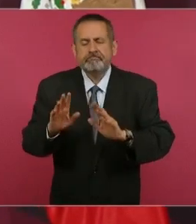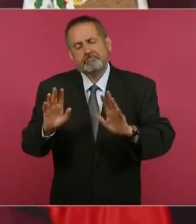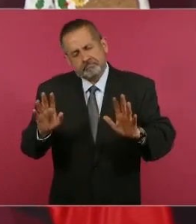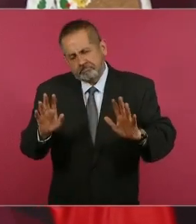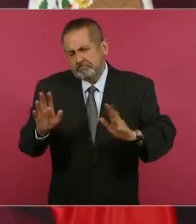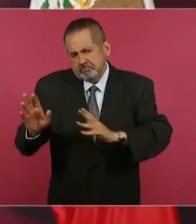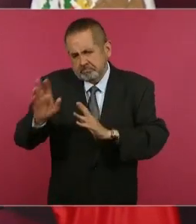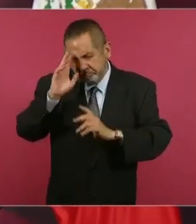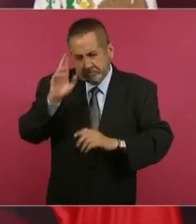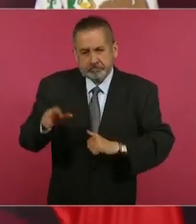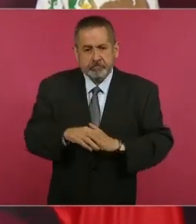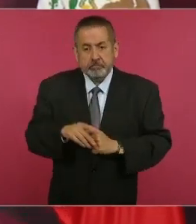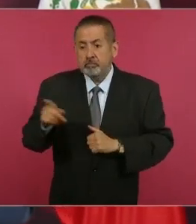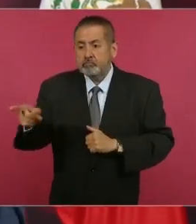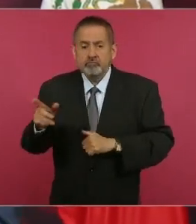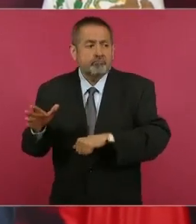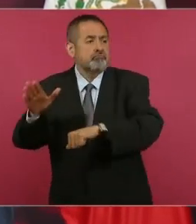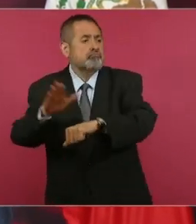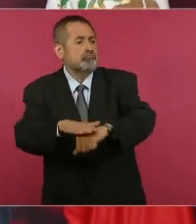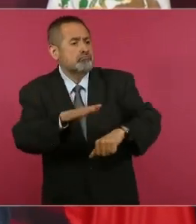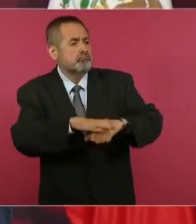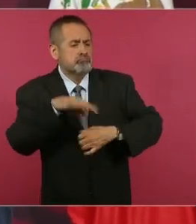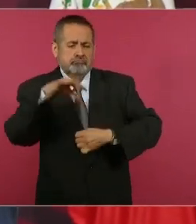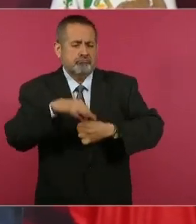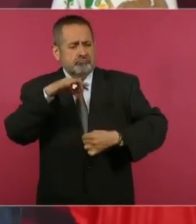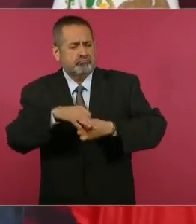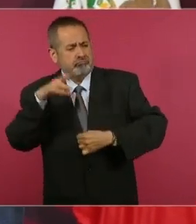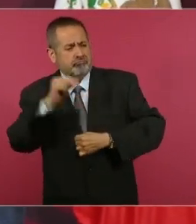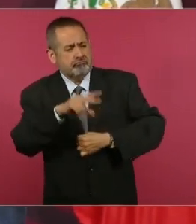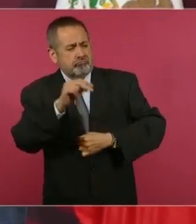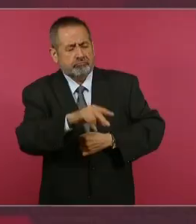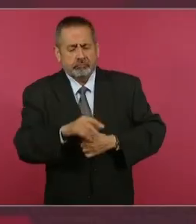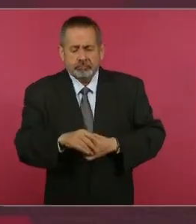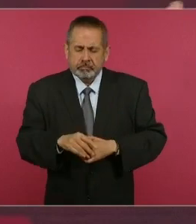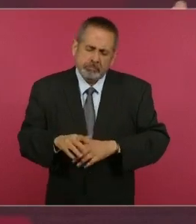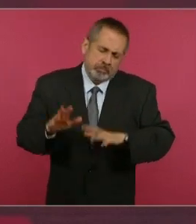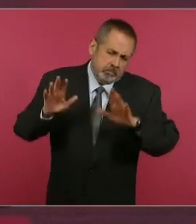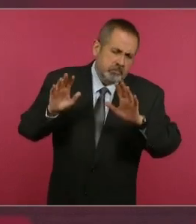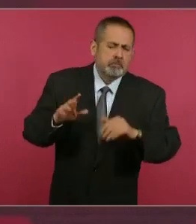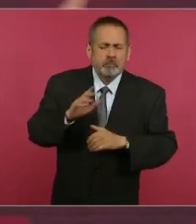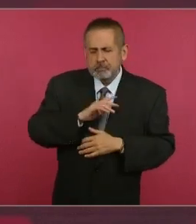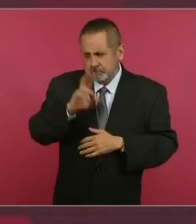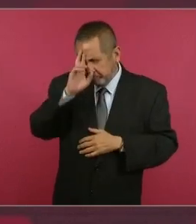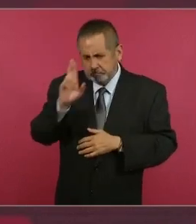incluso hayan llamado a no votar por nosotros, pero